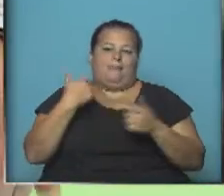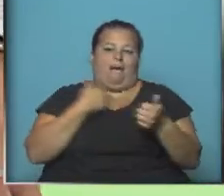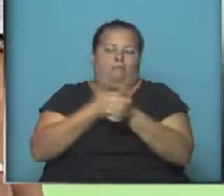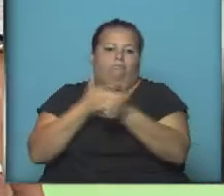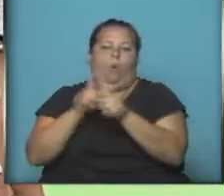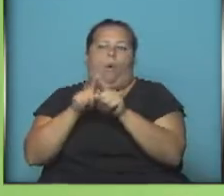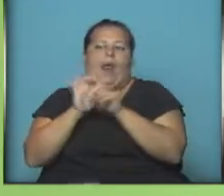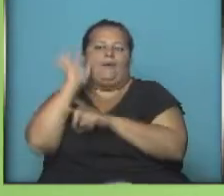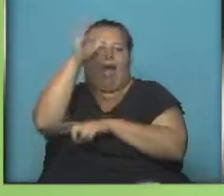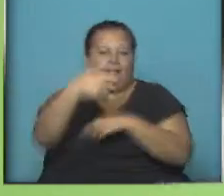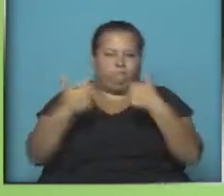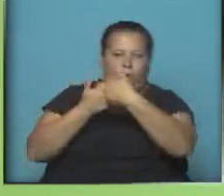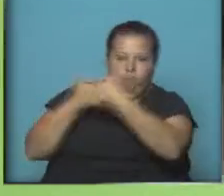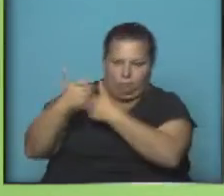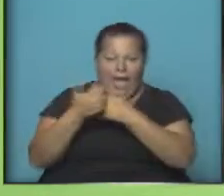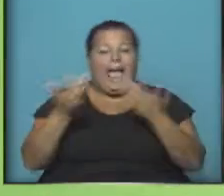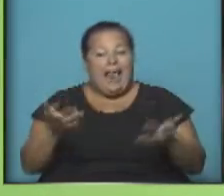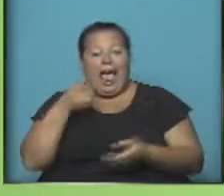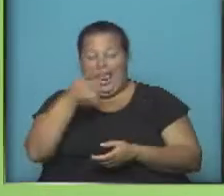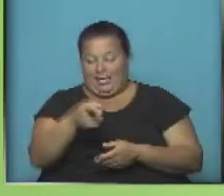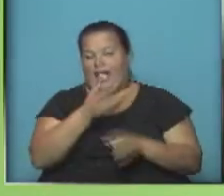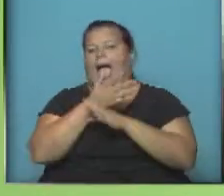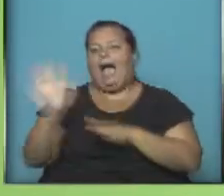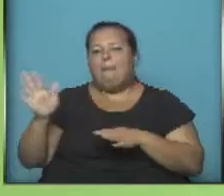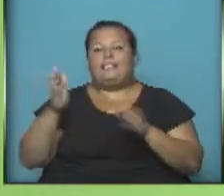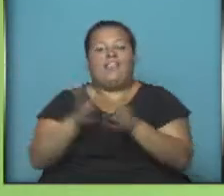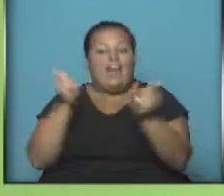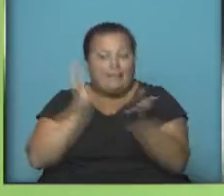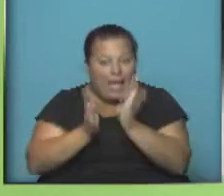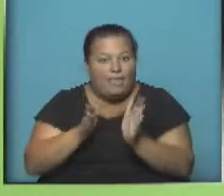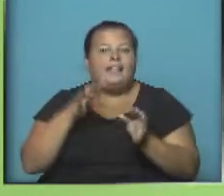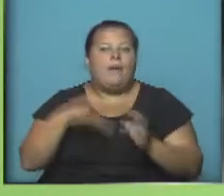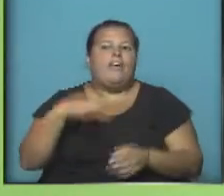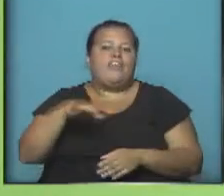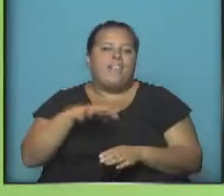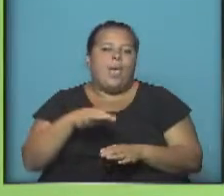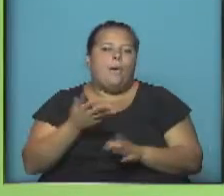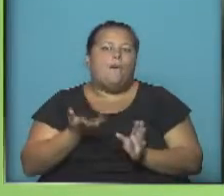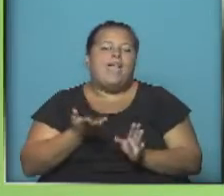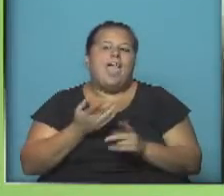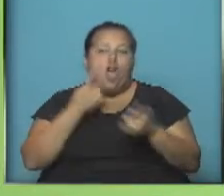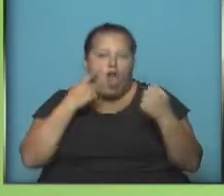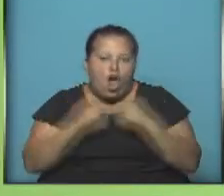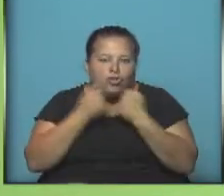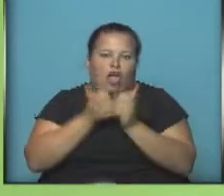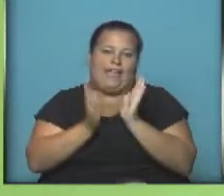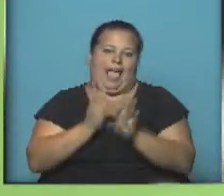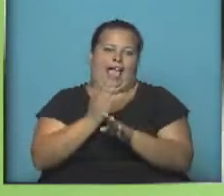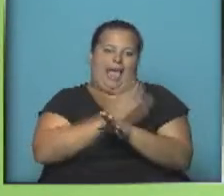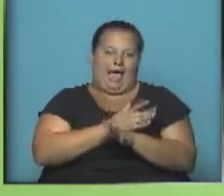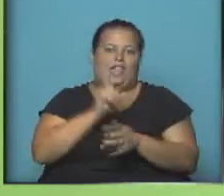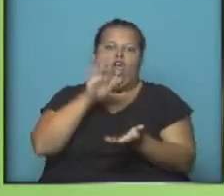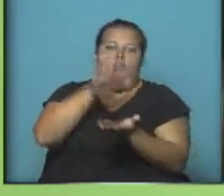como el básquet. Perfecto, porque esto, más allá de los primeros auxilios, requiere de un control y un tratamiento. El hecho de